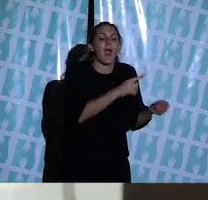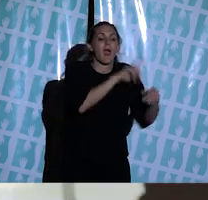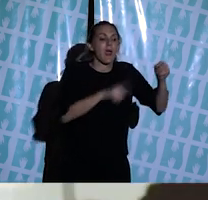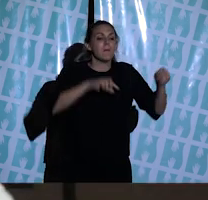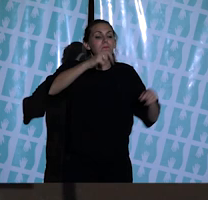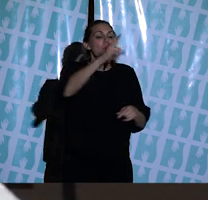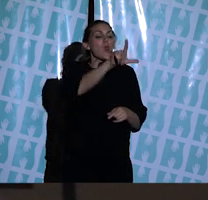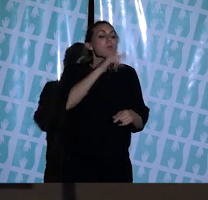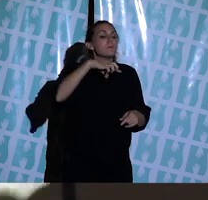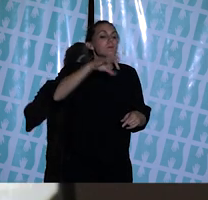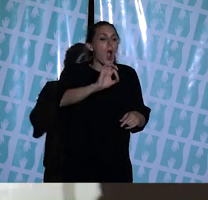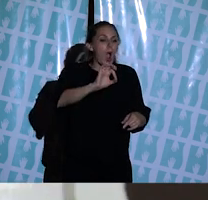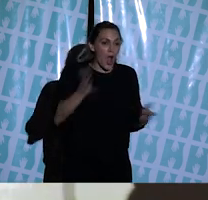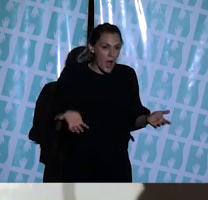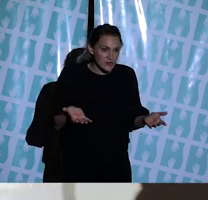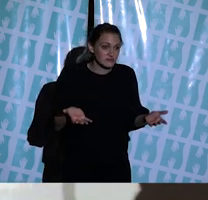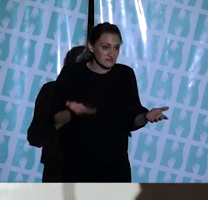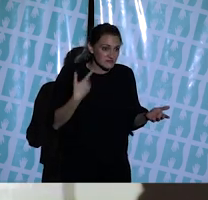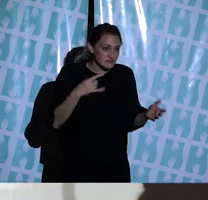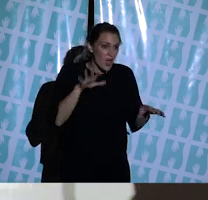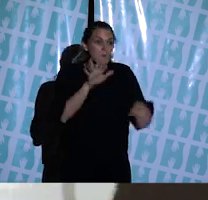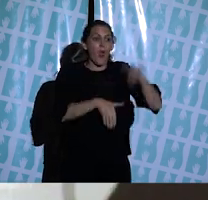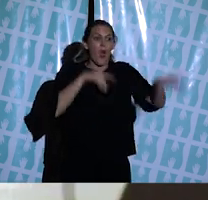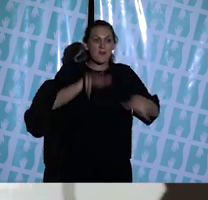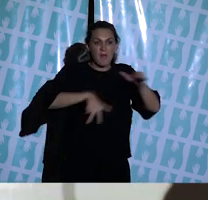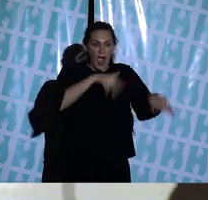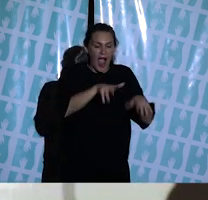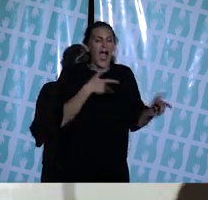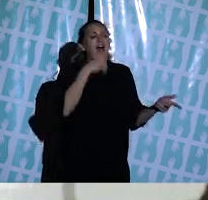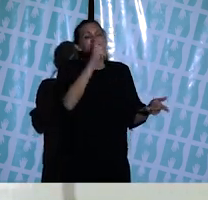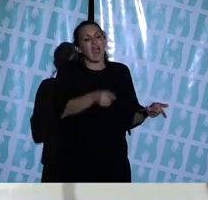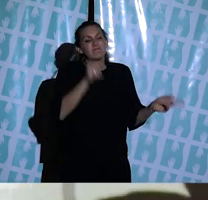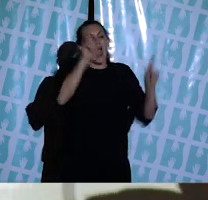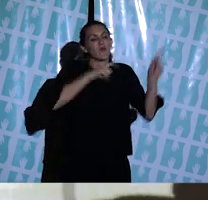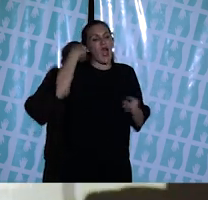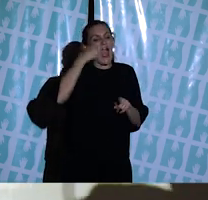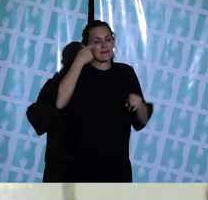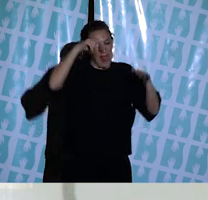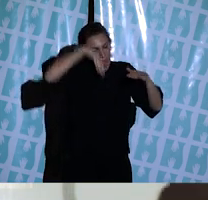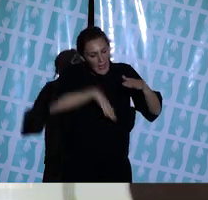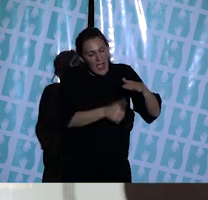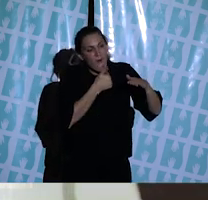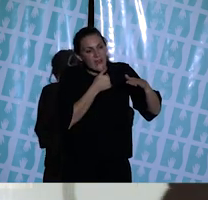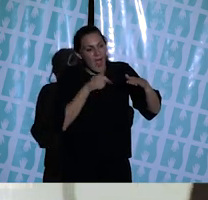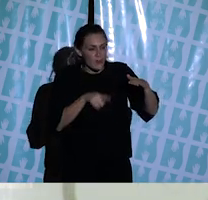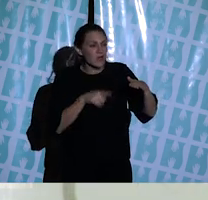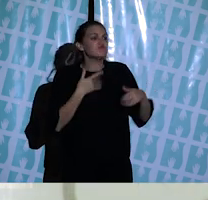coral y también pueden comer otros moluscos pequeños, se acercan hacia